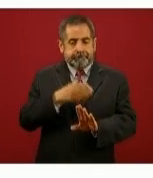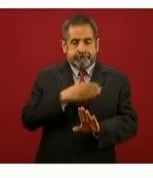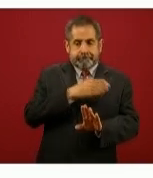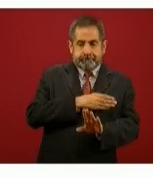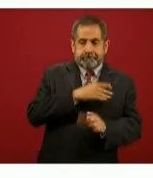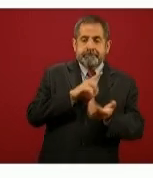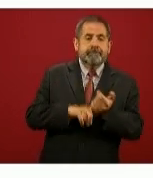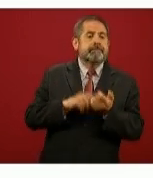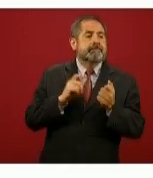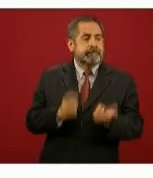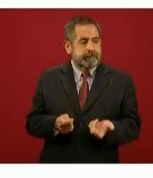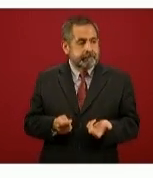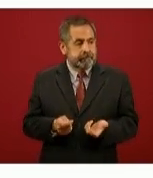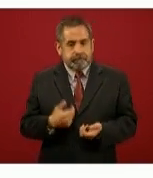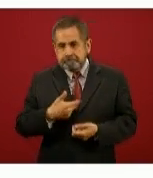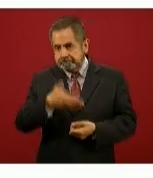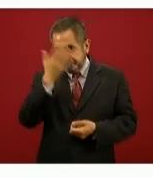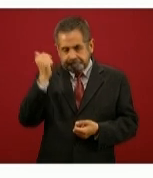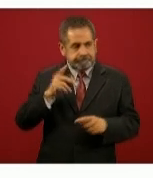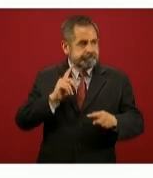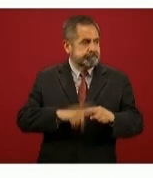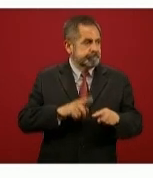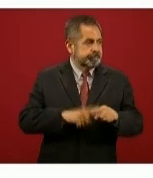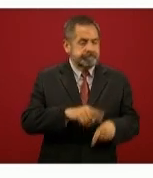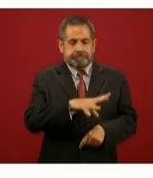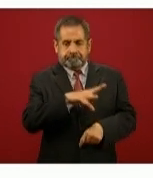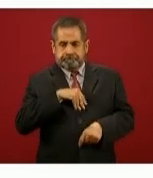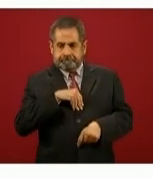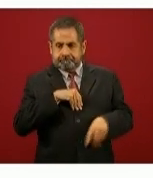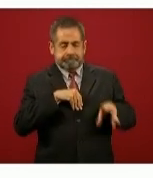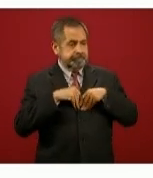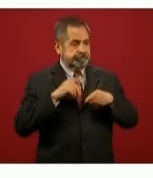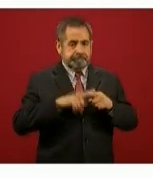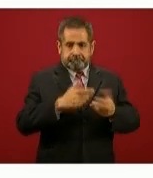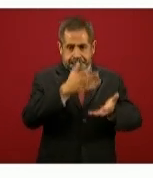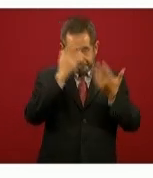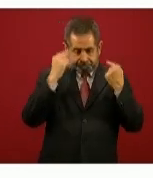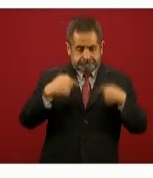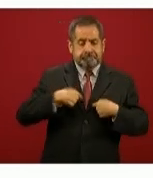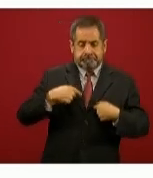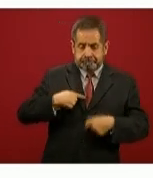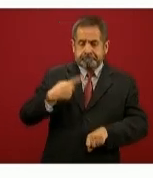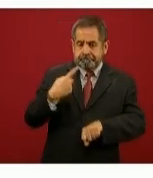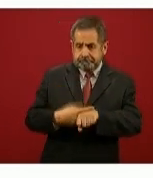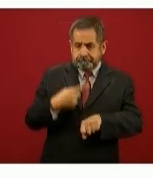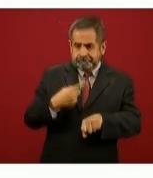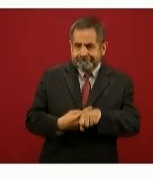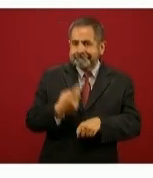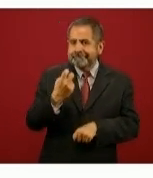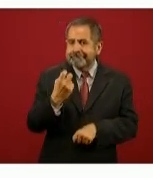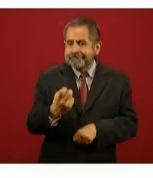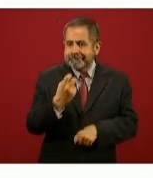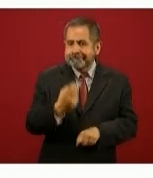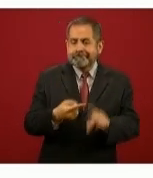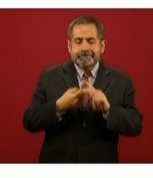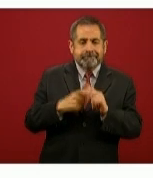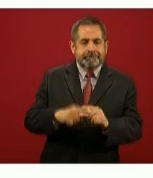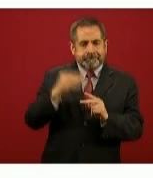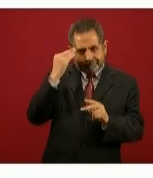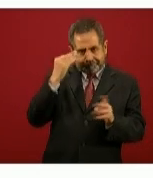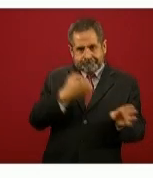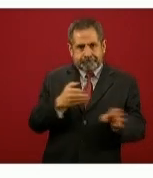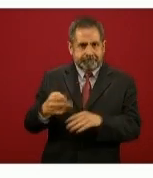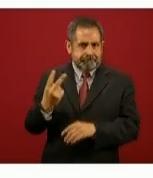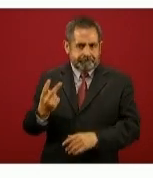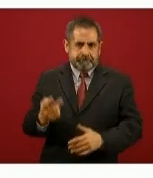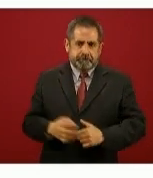la pérdida de trazabilidad de los contagios. Y este dato, este elemento, es crucial porque